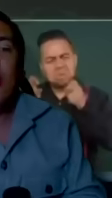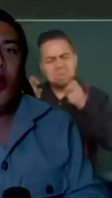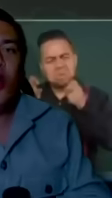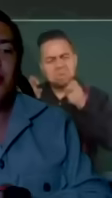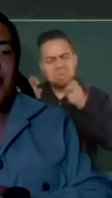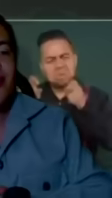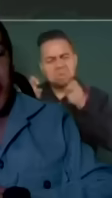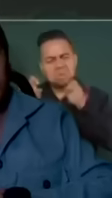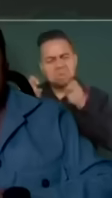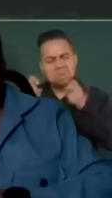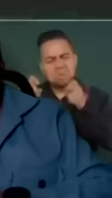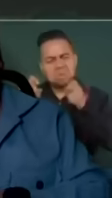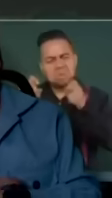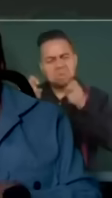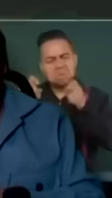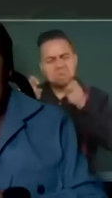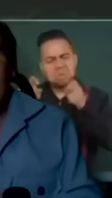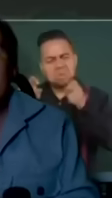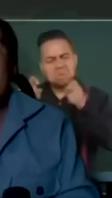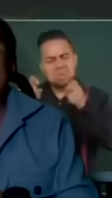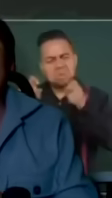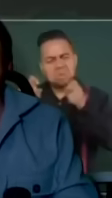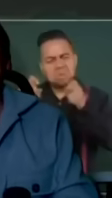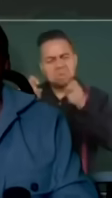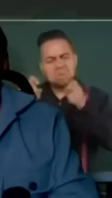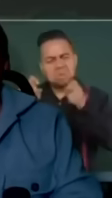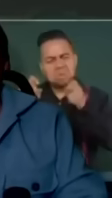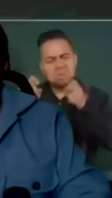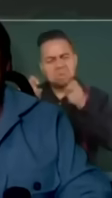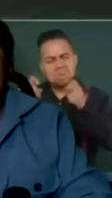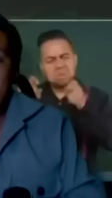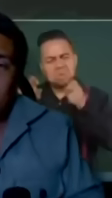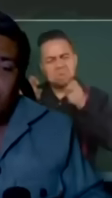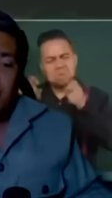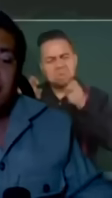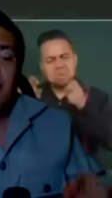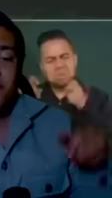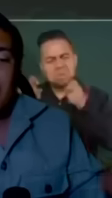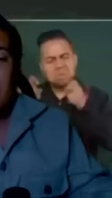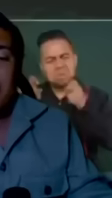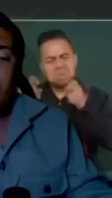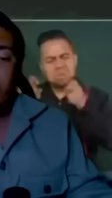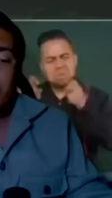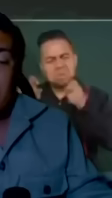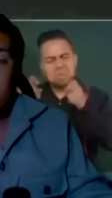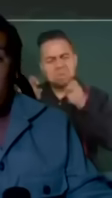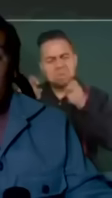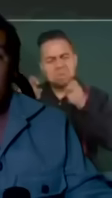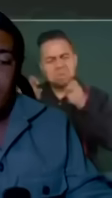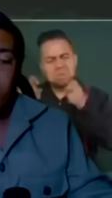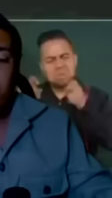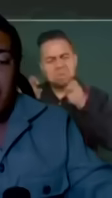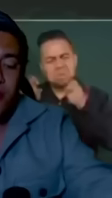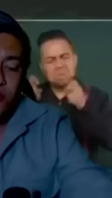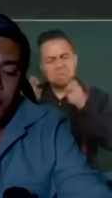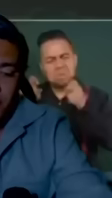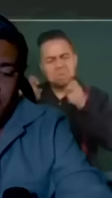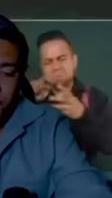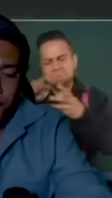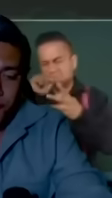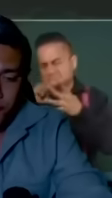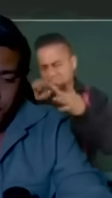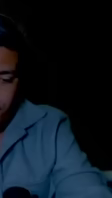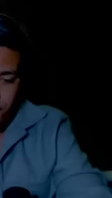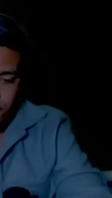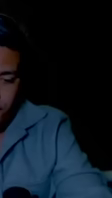Buscando los Estados Unidos y sí tiene que ver con las elecciones de lo del próximo año veamos el